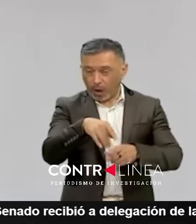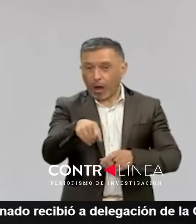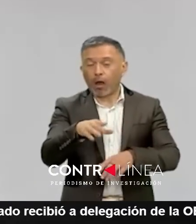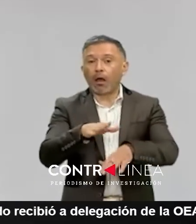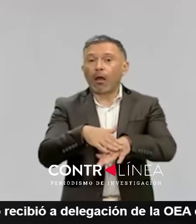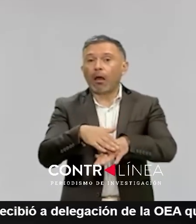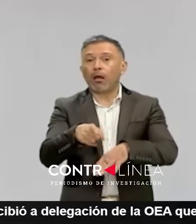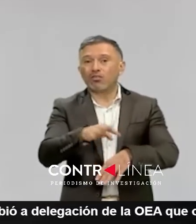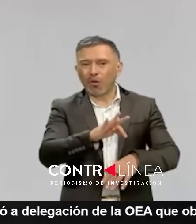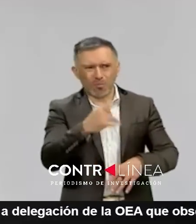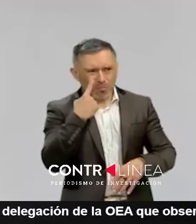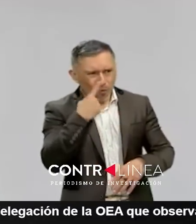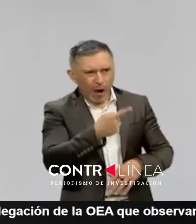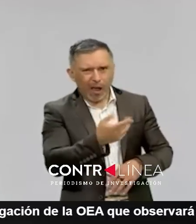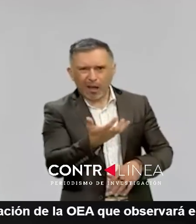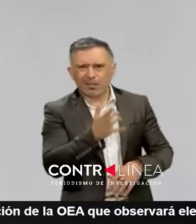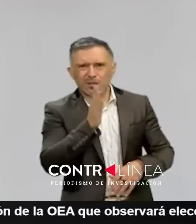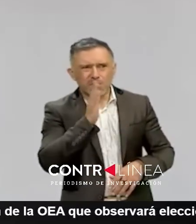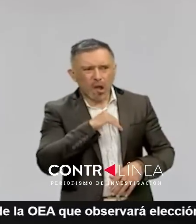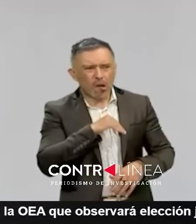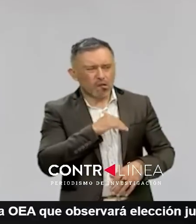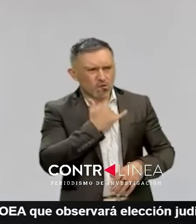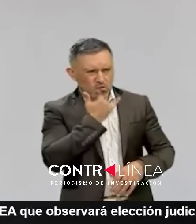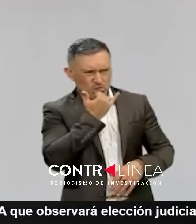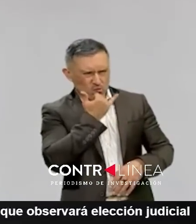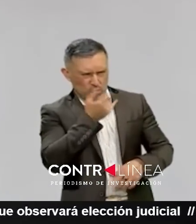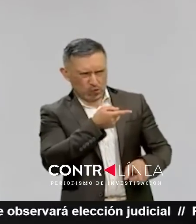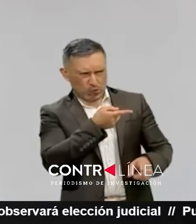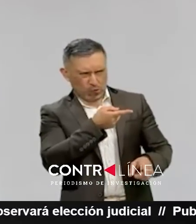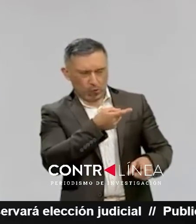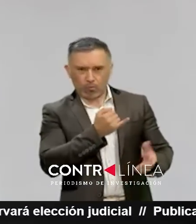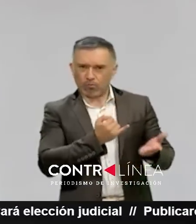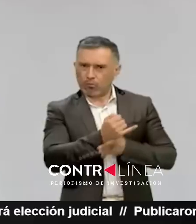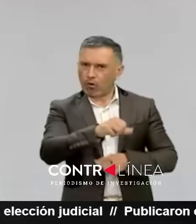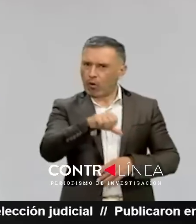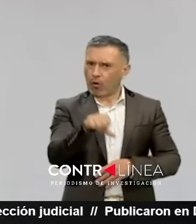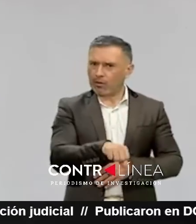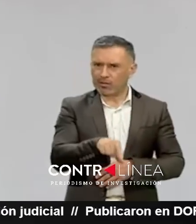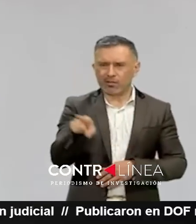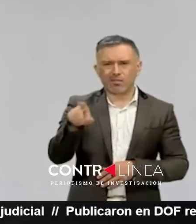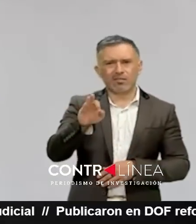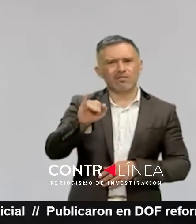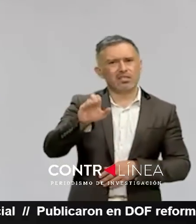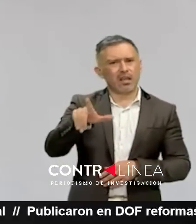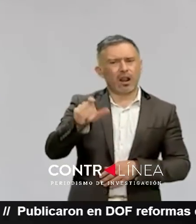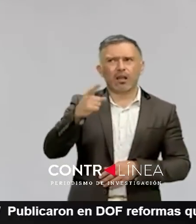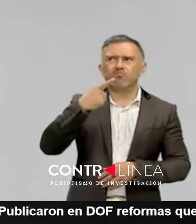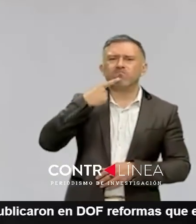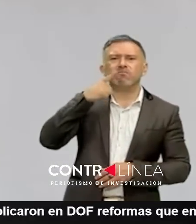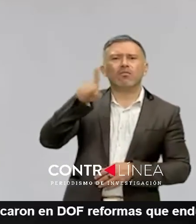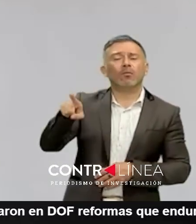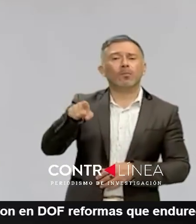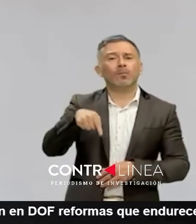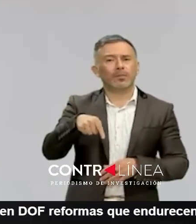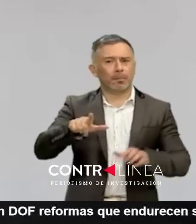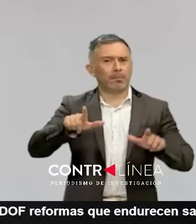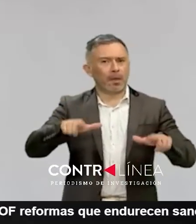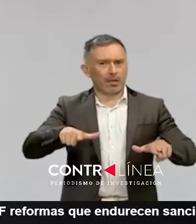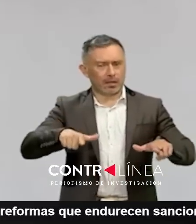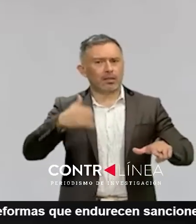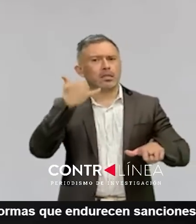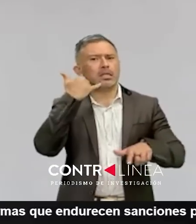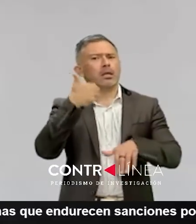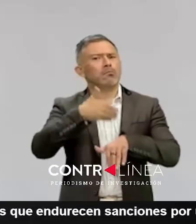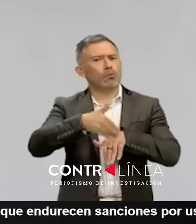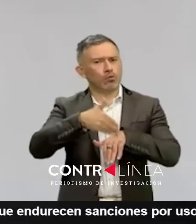de carácter irregular, inmediatamente denunciemos ante la FICEL. Podremos encontrar los números en la página de la misma para